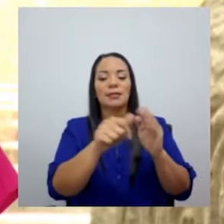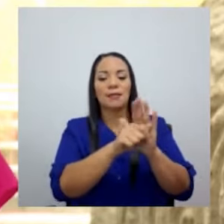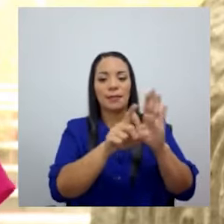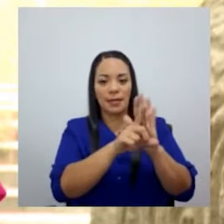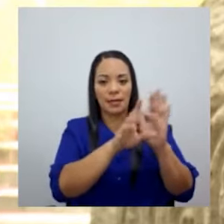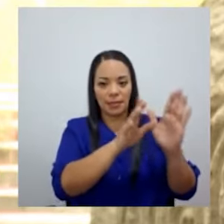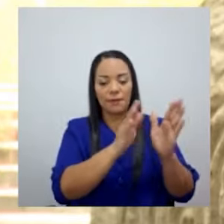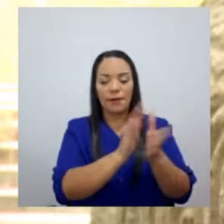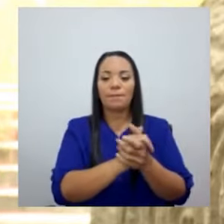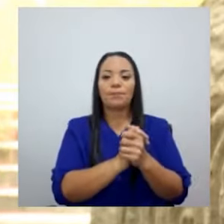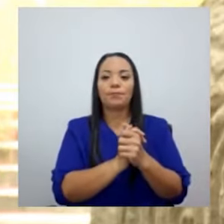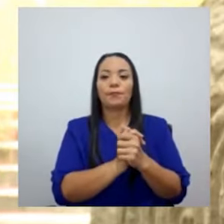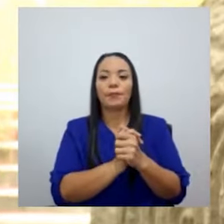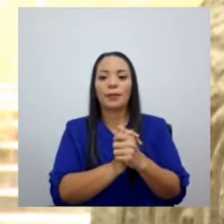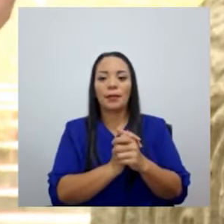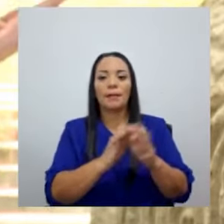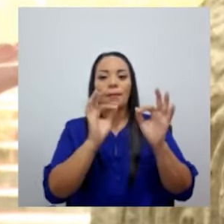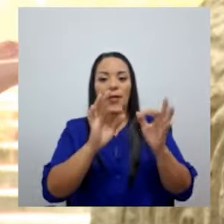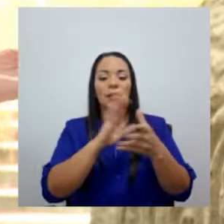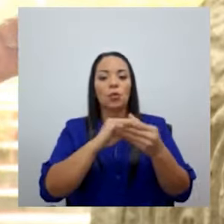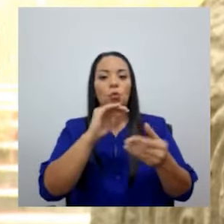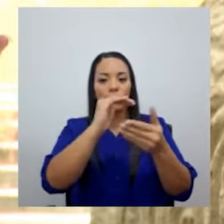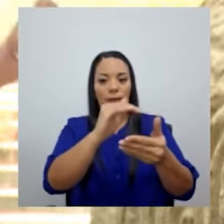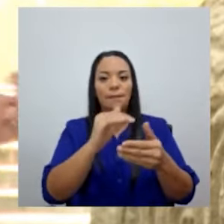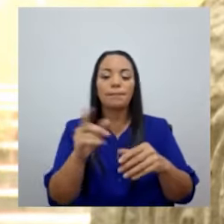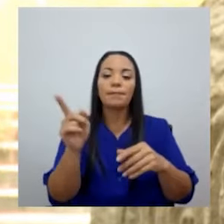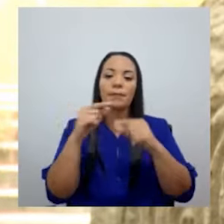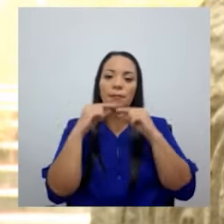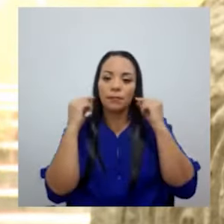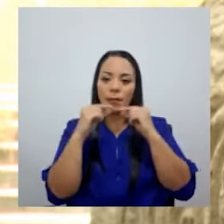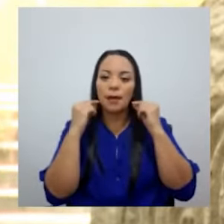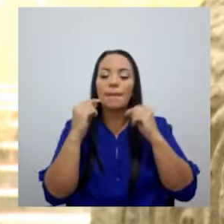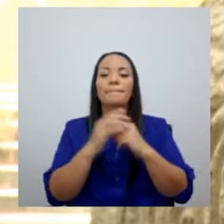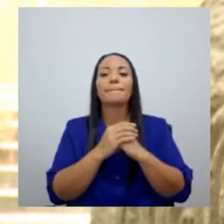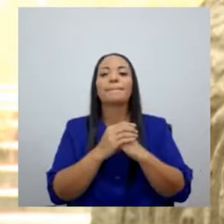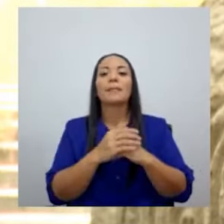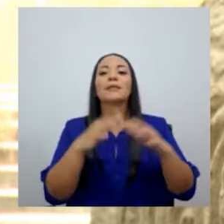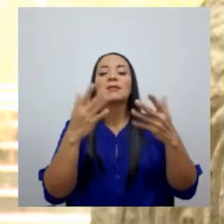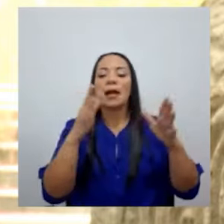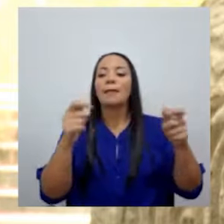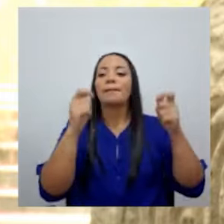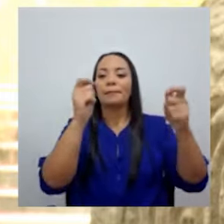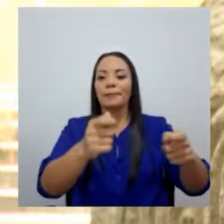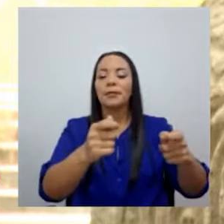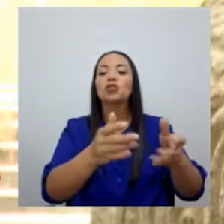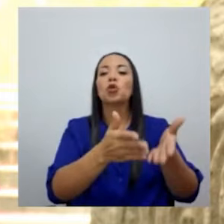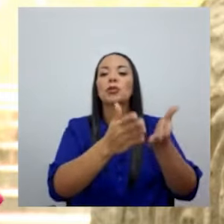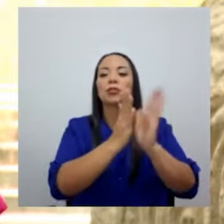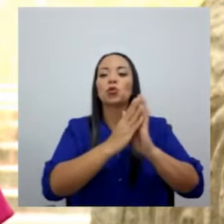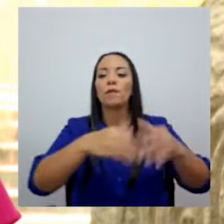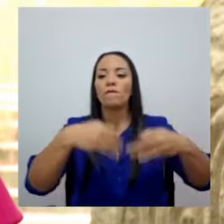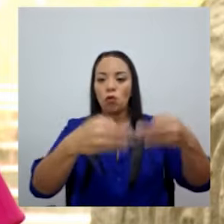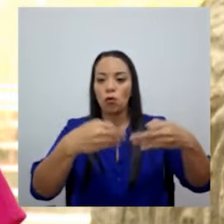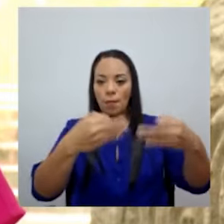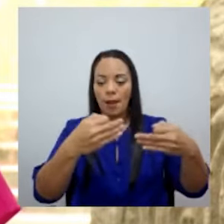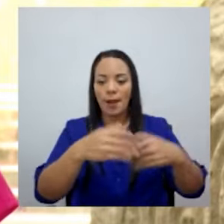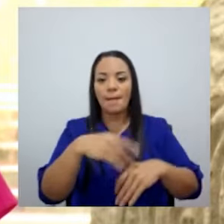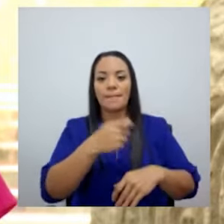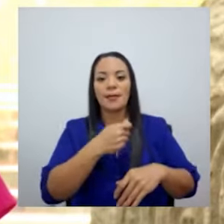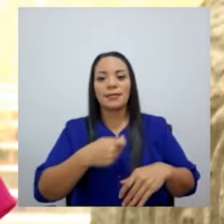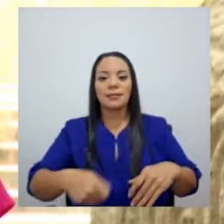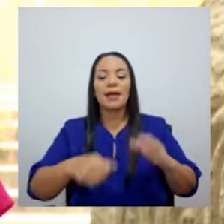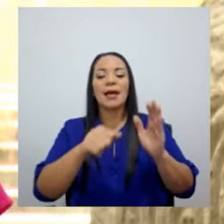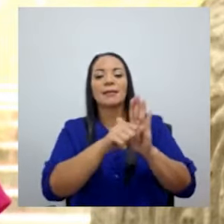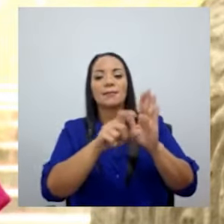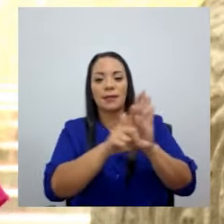legislativo. Entonces les contaba, don Rodrigo Chávez ha presentado una solicitud formal a la presidencia de la